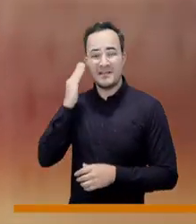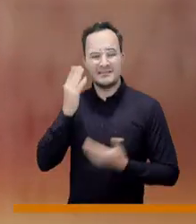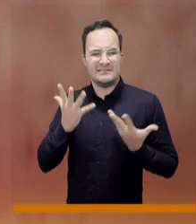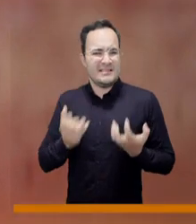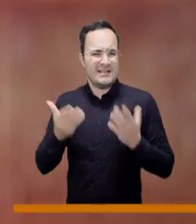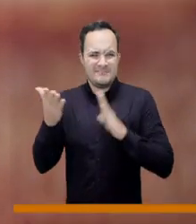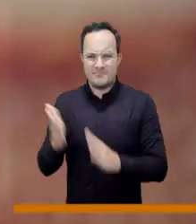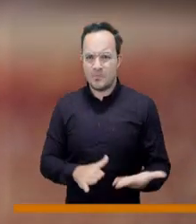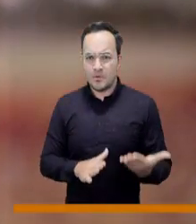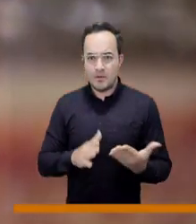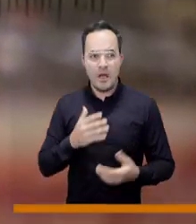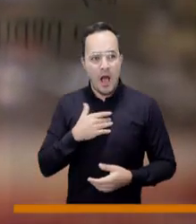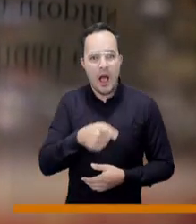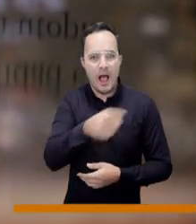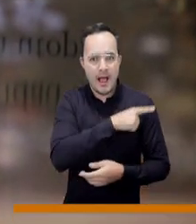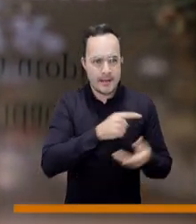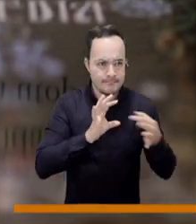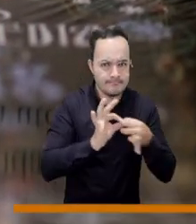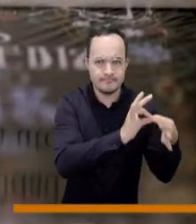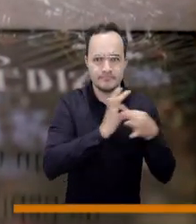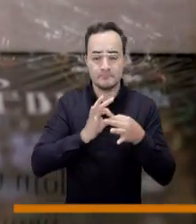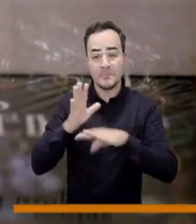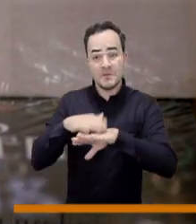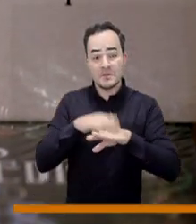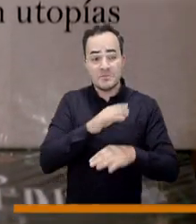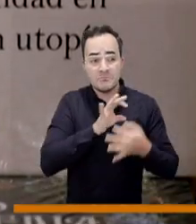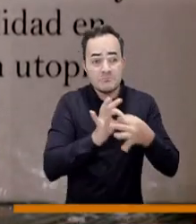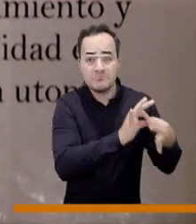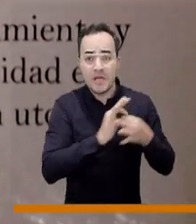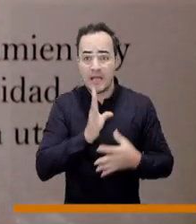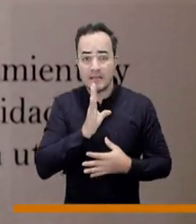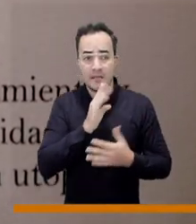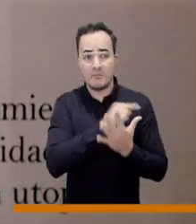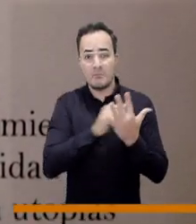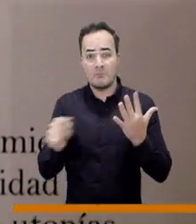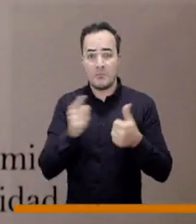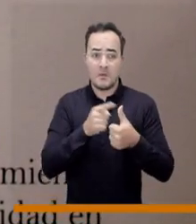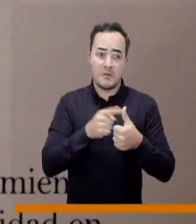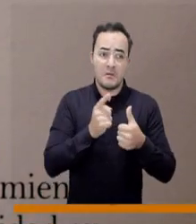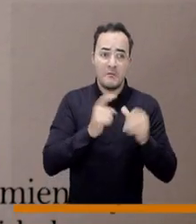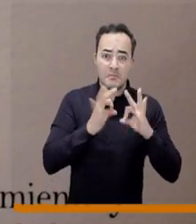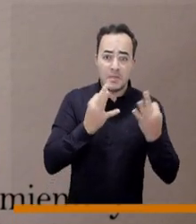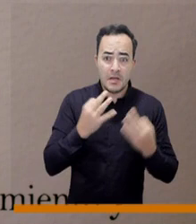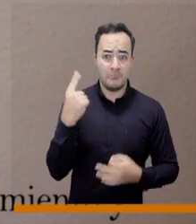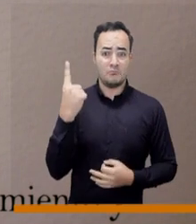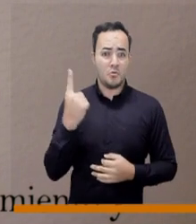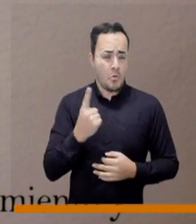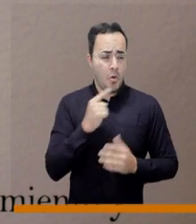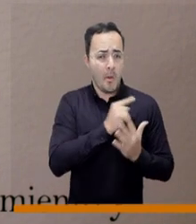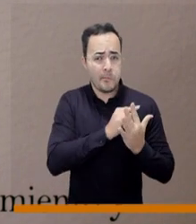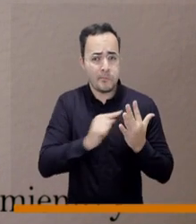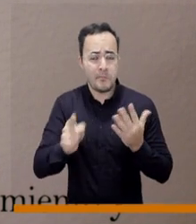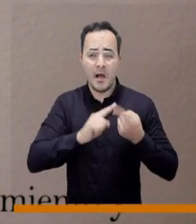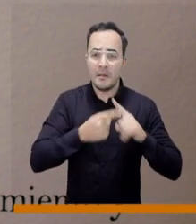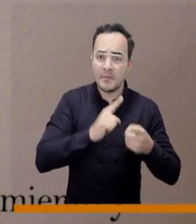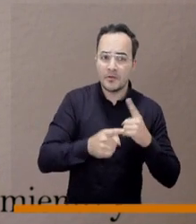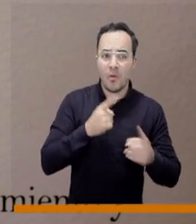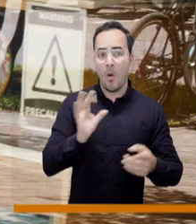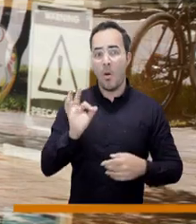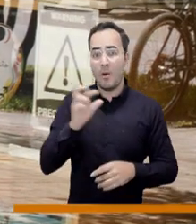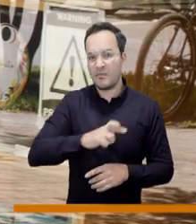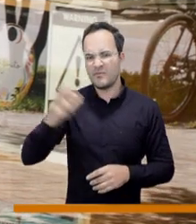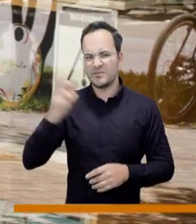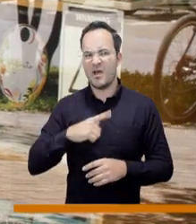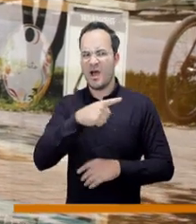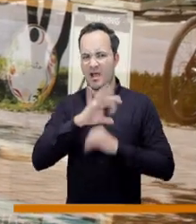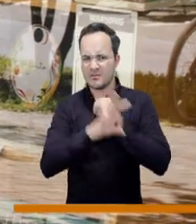su vida. Y no siempre tiene que ser la familia, pueden ser los amigos, puede ser un profesional, alguien que tengamos